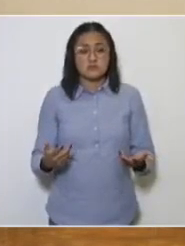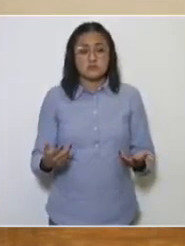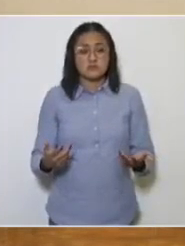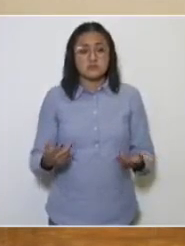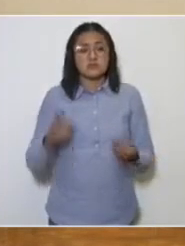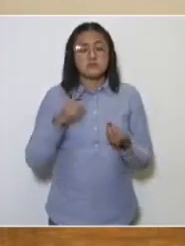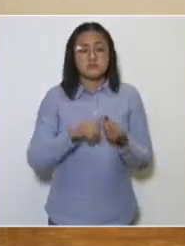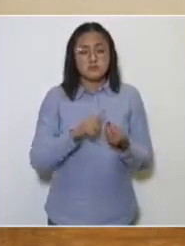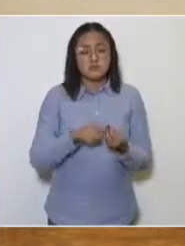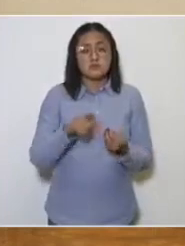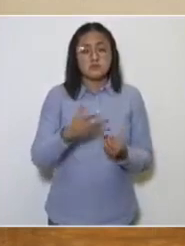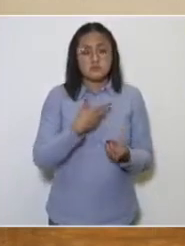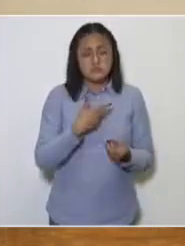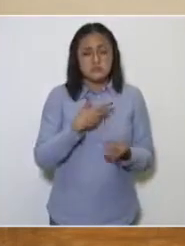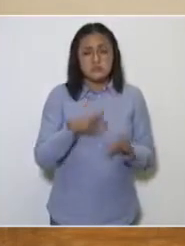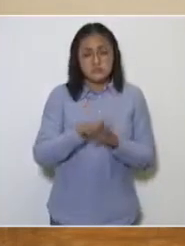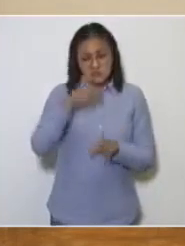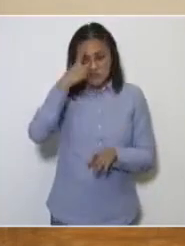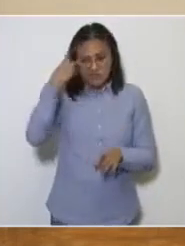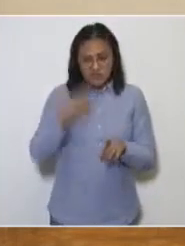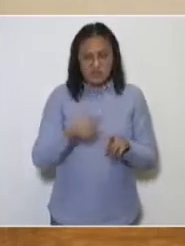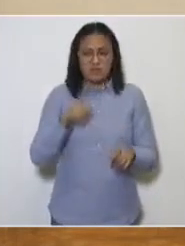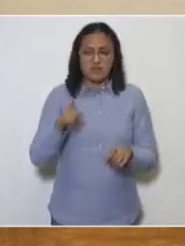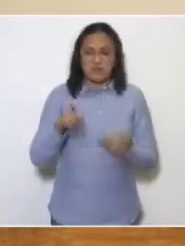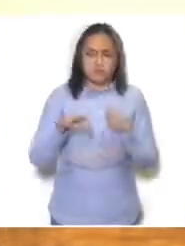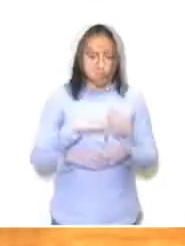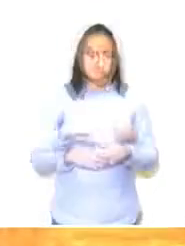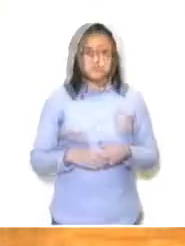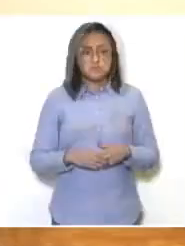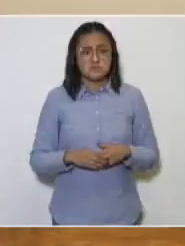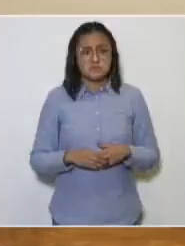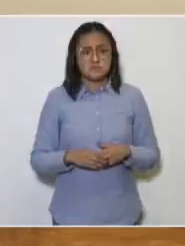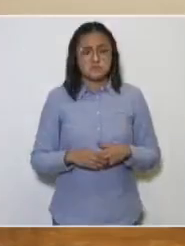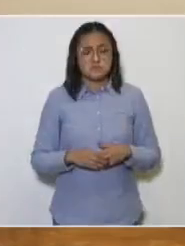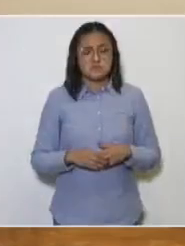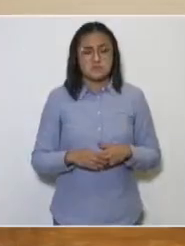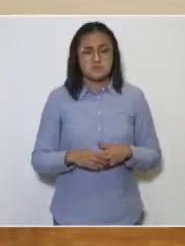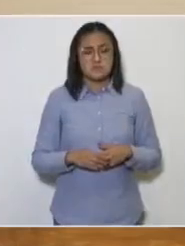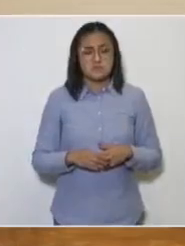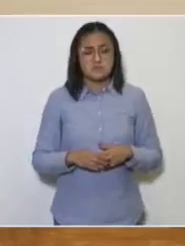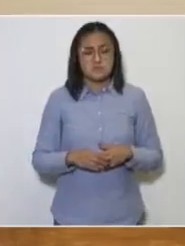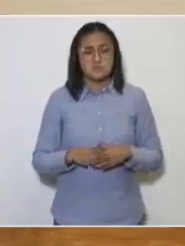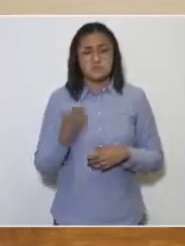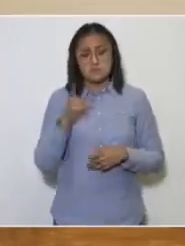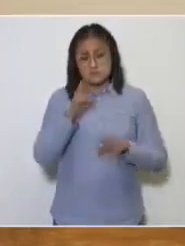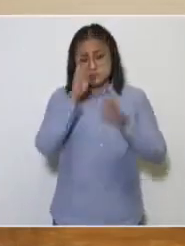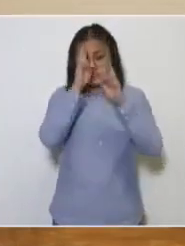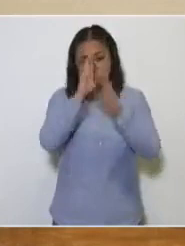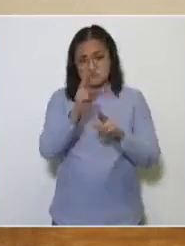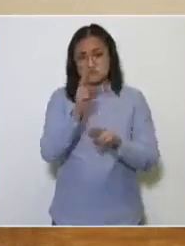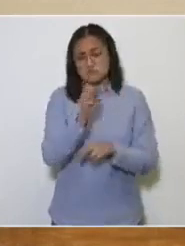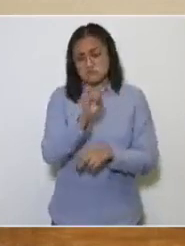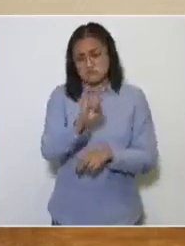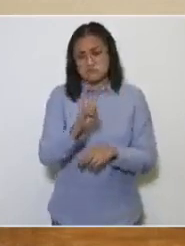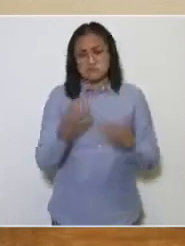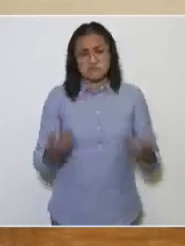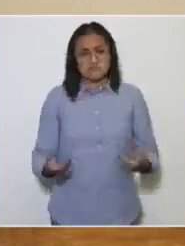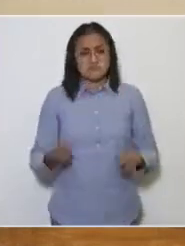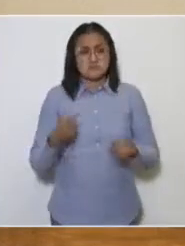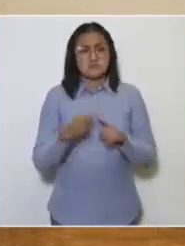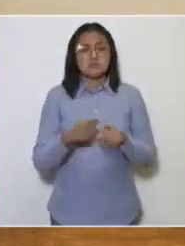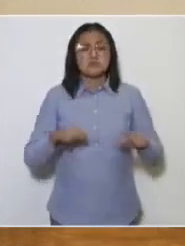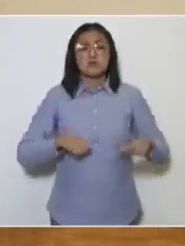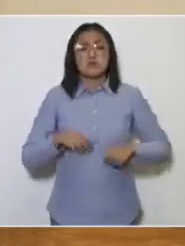en donde se cometan delitos de manera permanente. Así es que respeto al comercio, sí, a la actividad